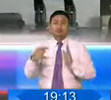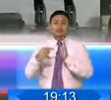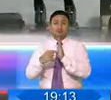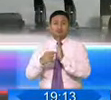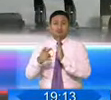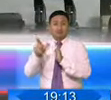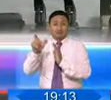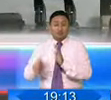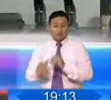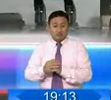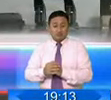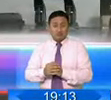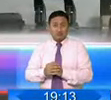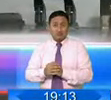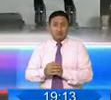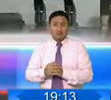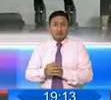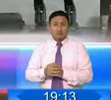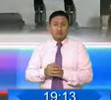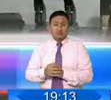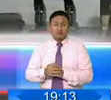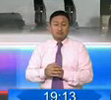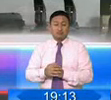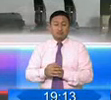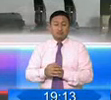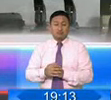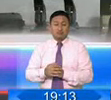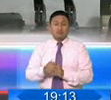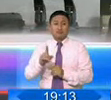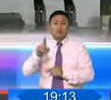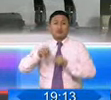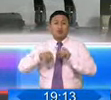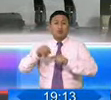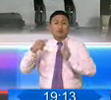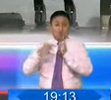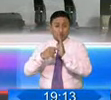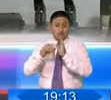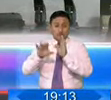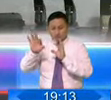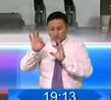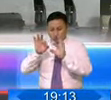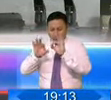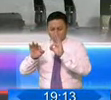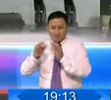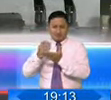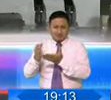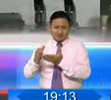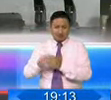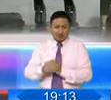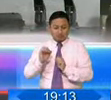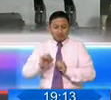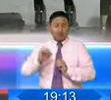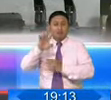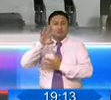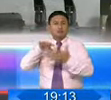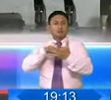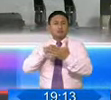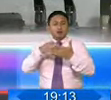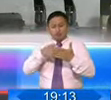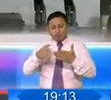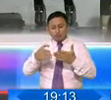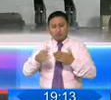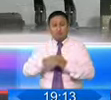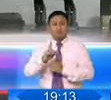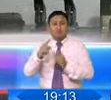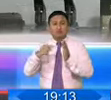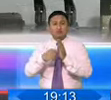criterio tienen que ser reducidos, una reducción selectiva de aranceles, un cronograma ya más preciso de eliminación